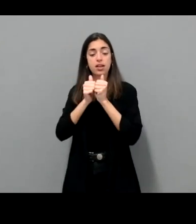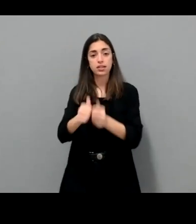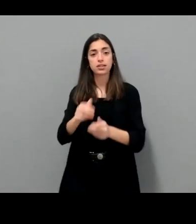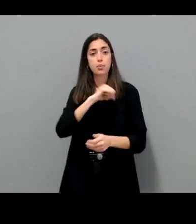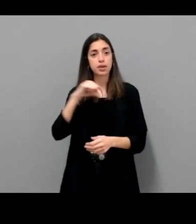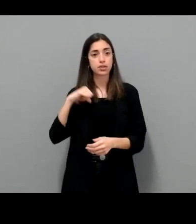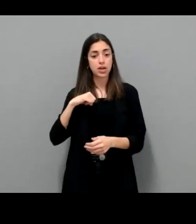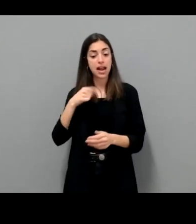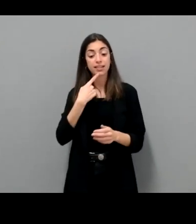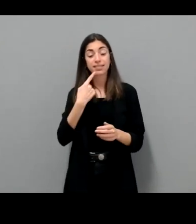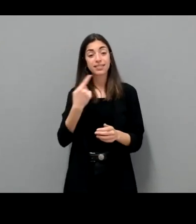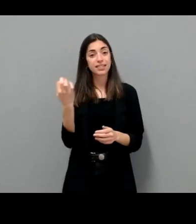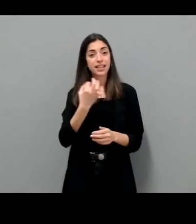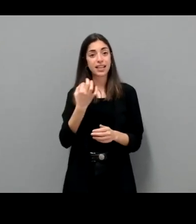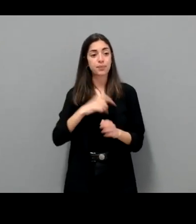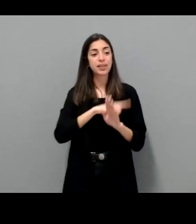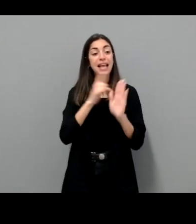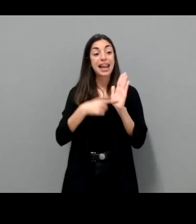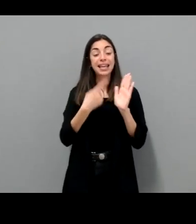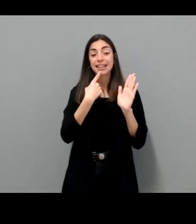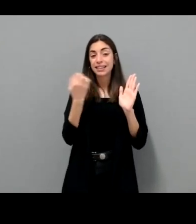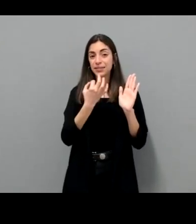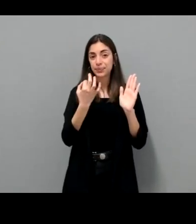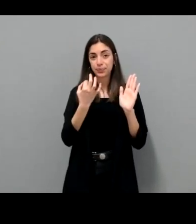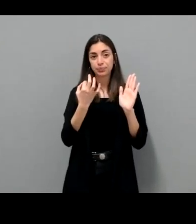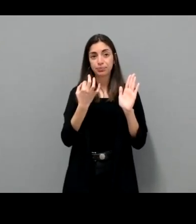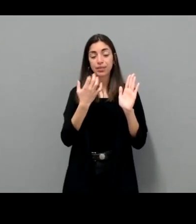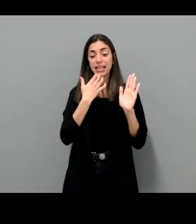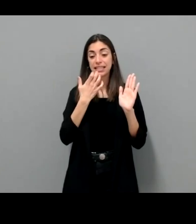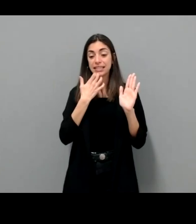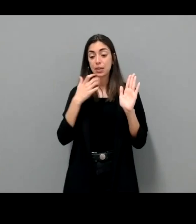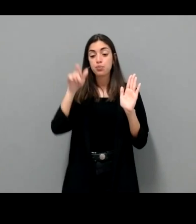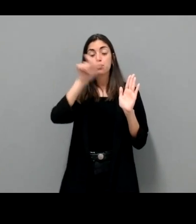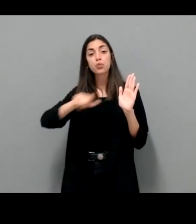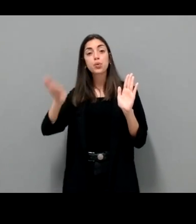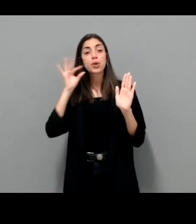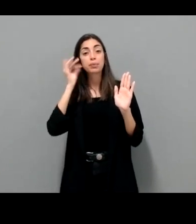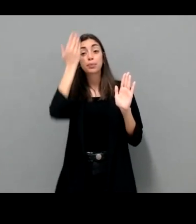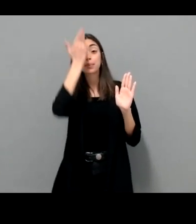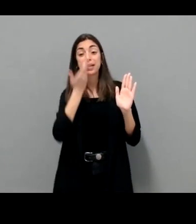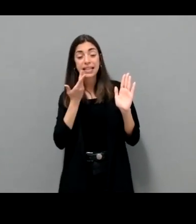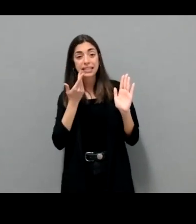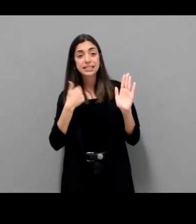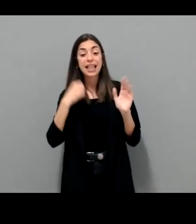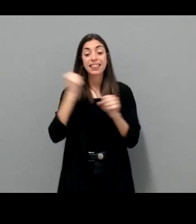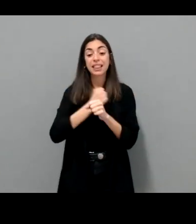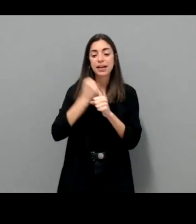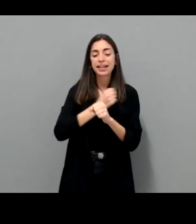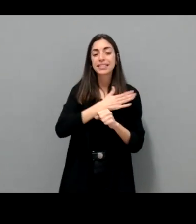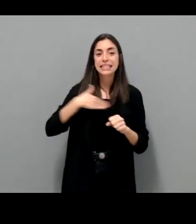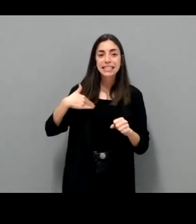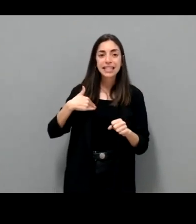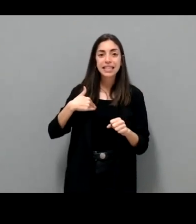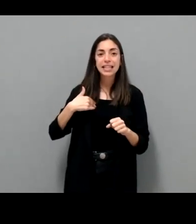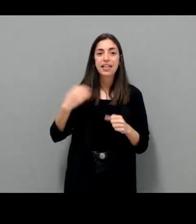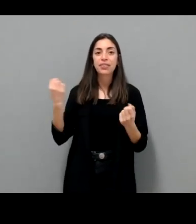nos dice la ley es que si las mujeres con parálisis cerebral quieren trabajar, han de costearse